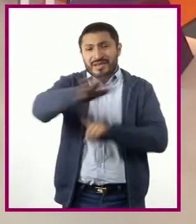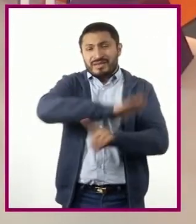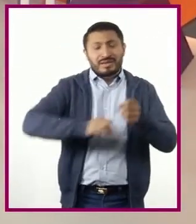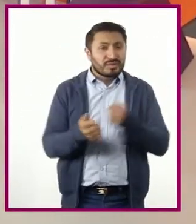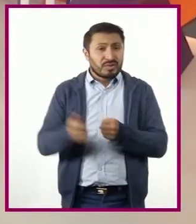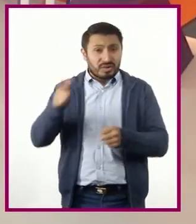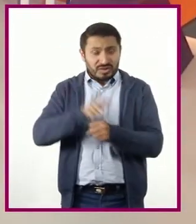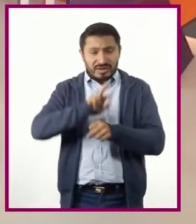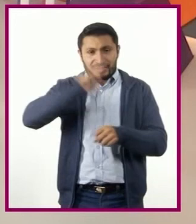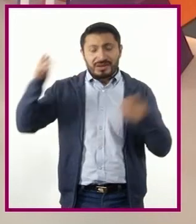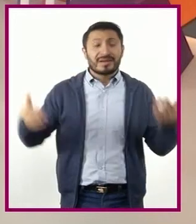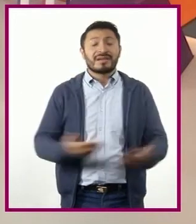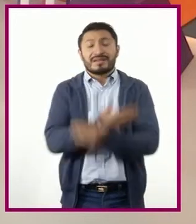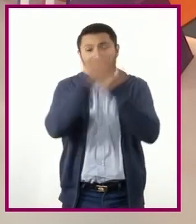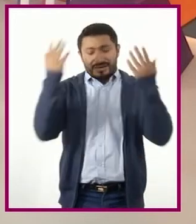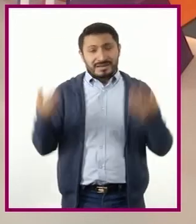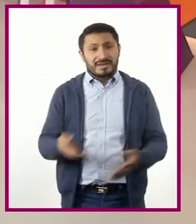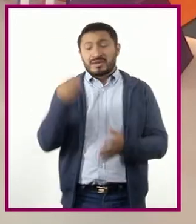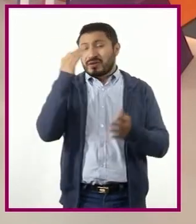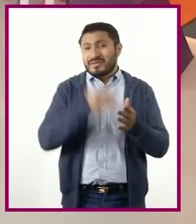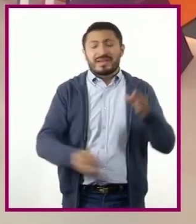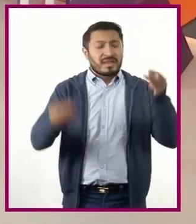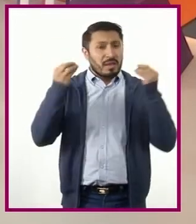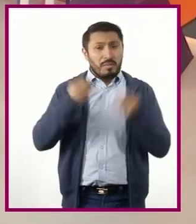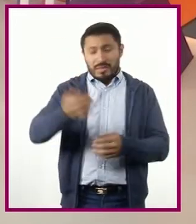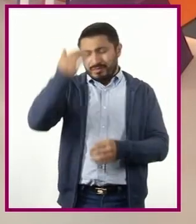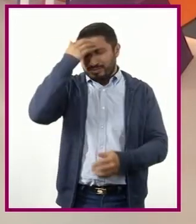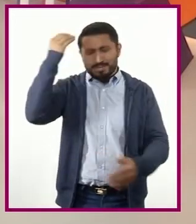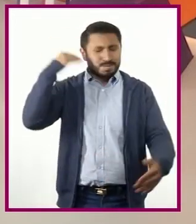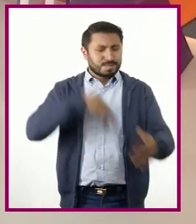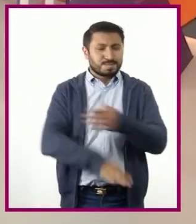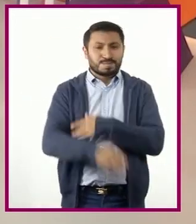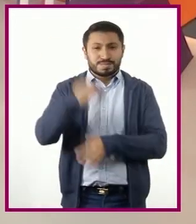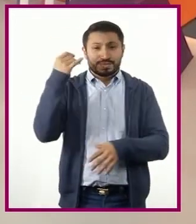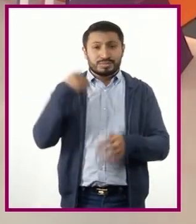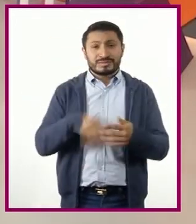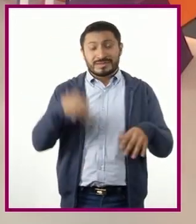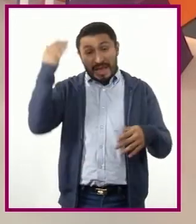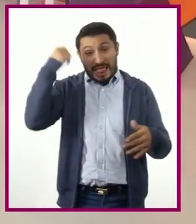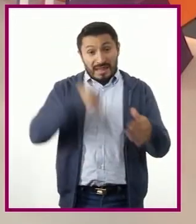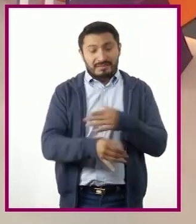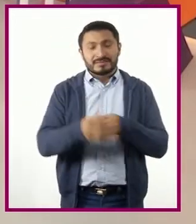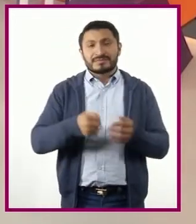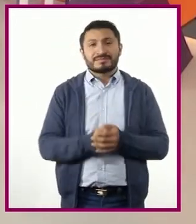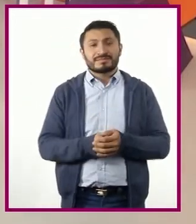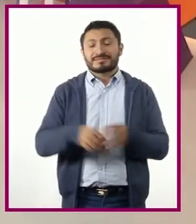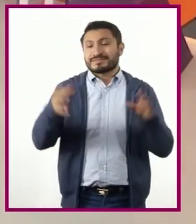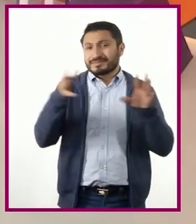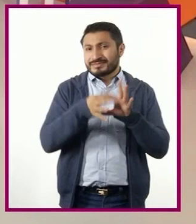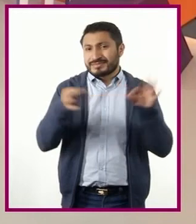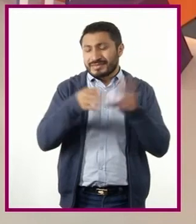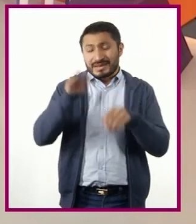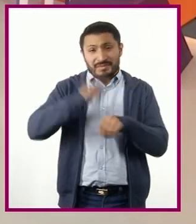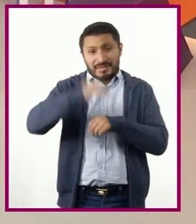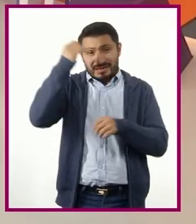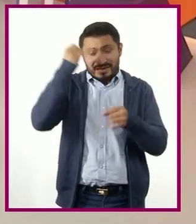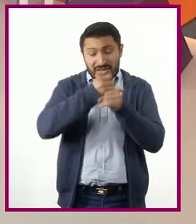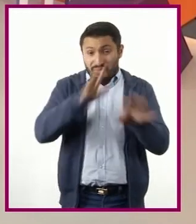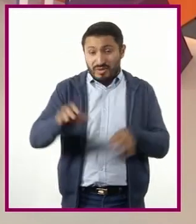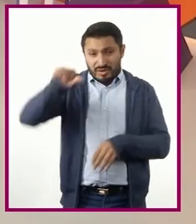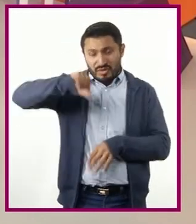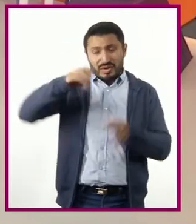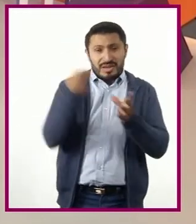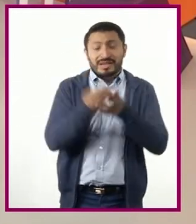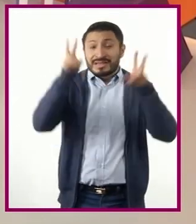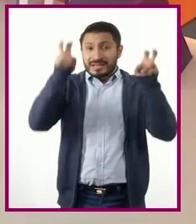social del Renacimiento, aún nos queda mucho más por aprender. Para ampliar la información sobre esta sesión, consulten en